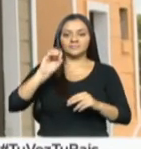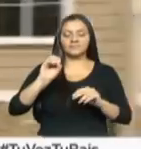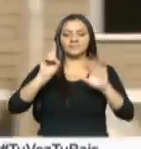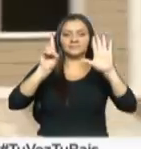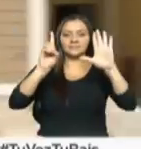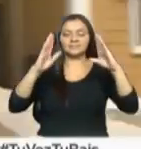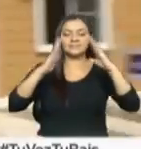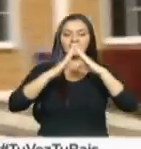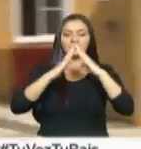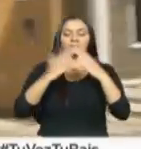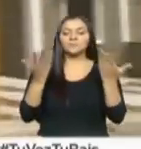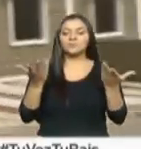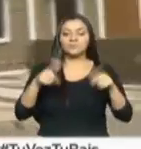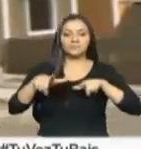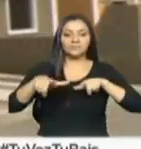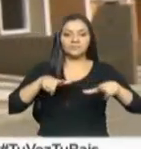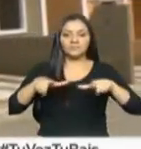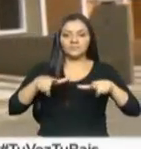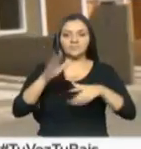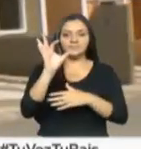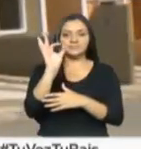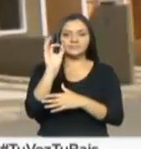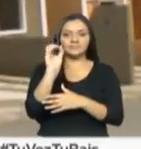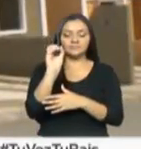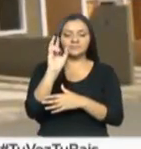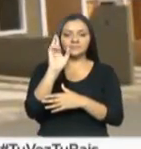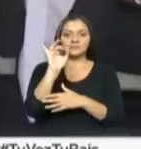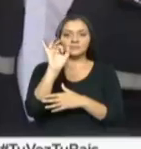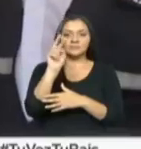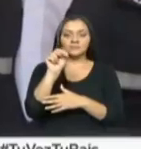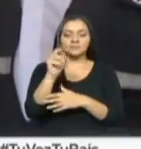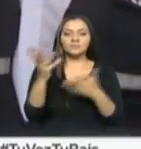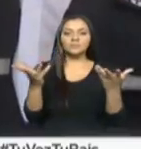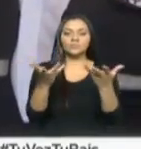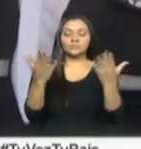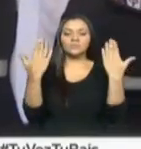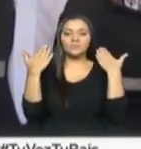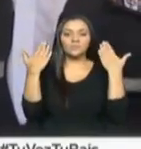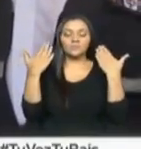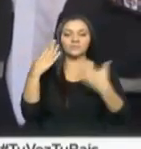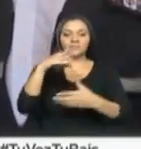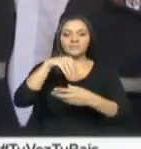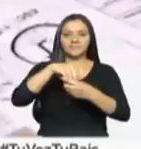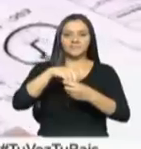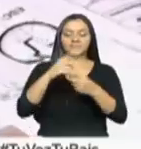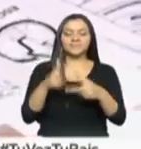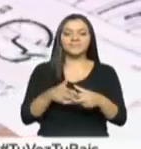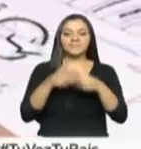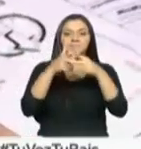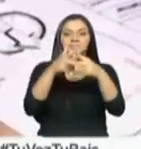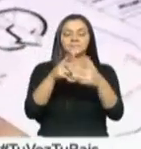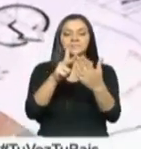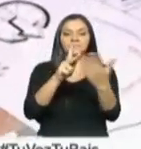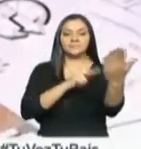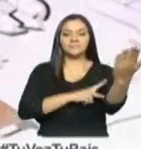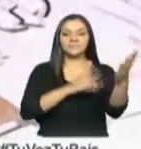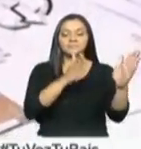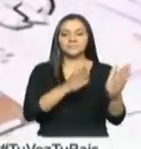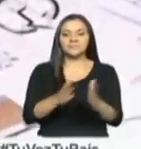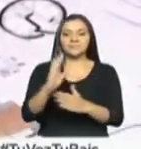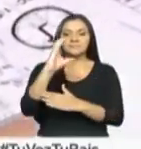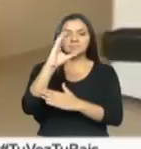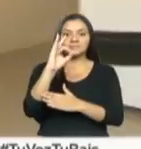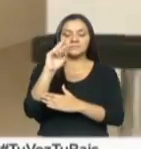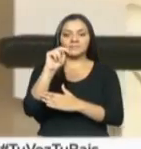viviendas en la urbanización Residencias del Fortín, en Guayaquil. Este crédito otorgado corresponde al programa CFN Construye,